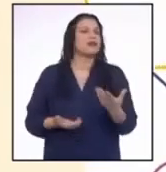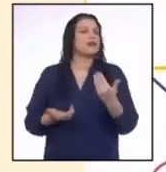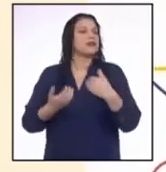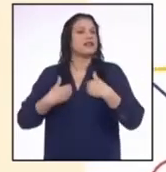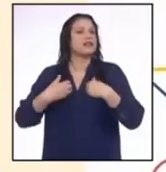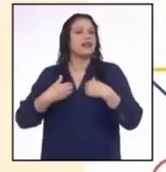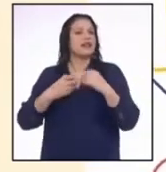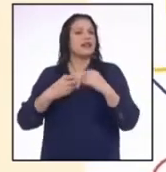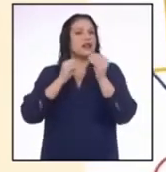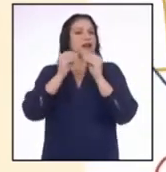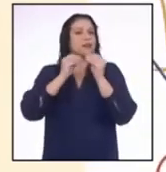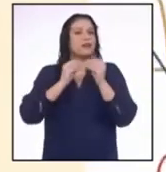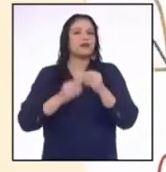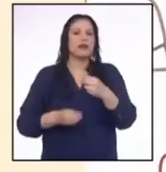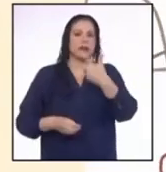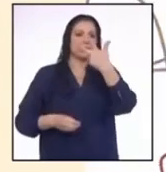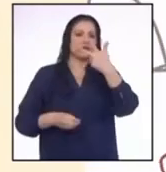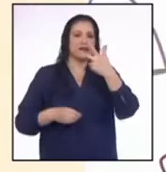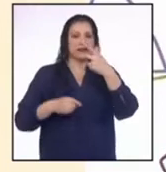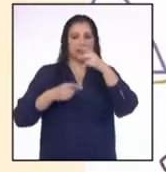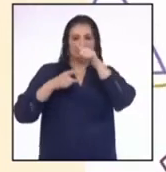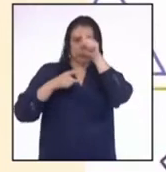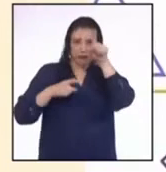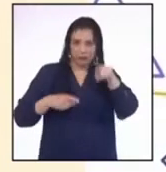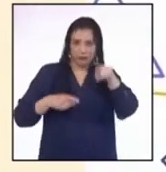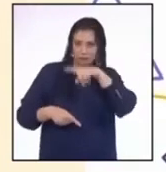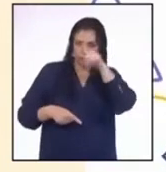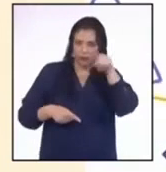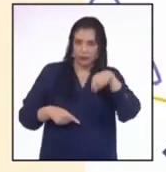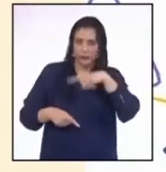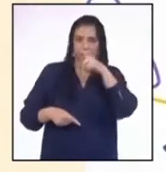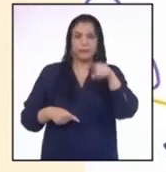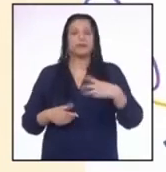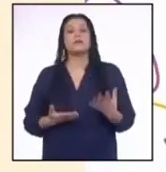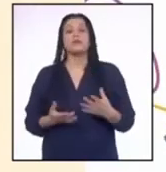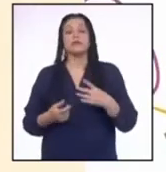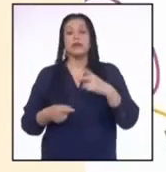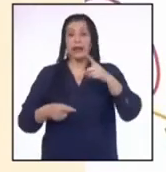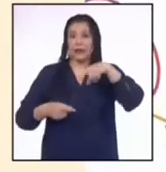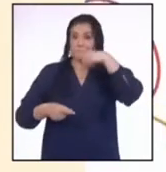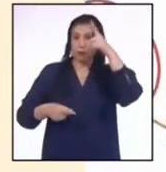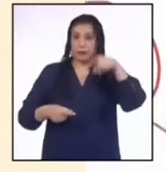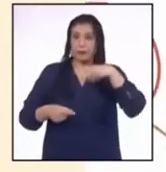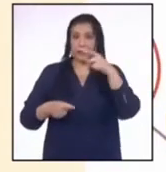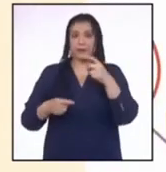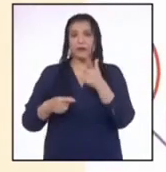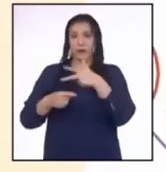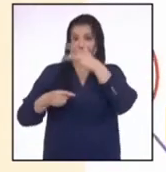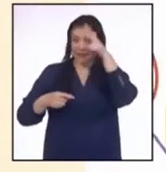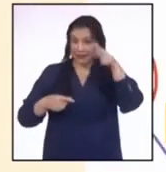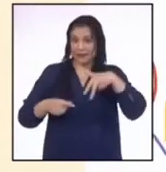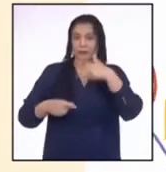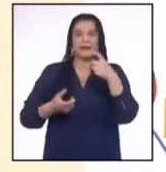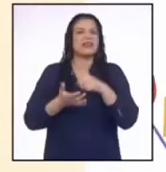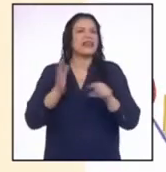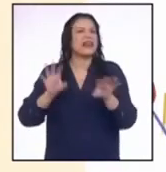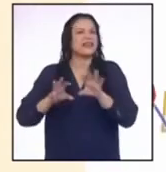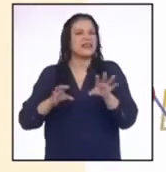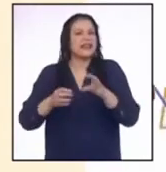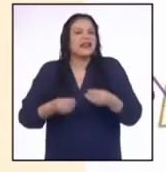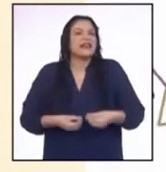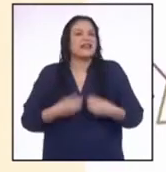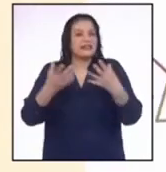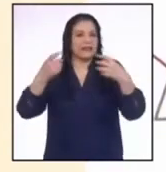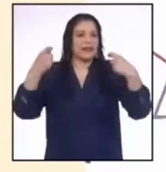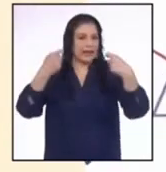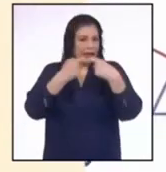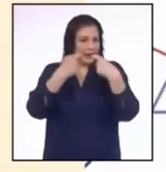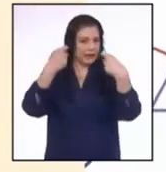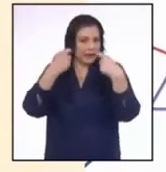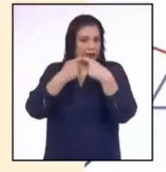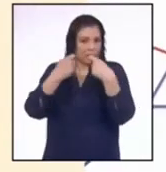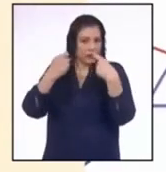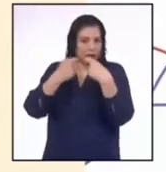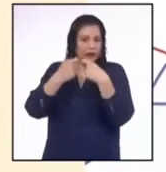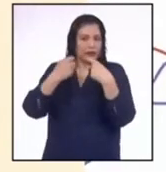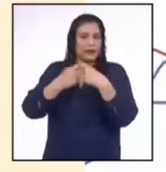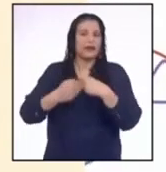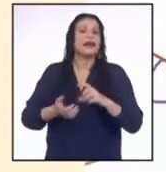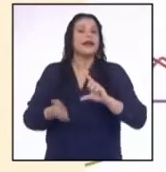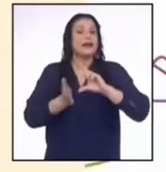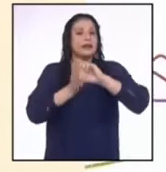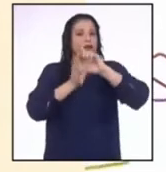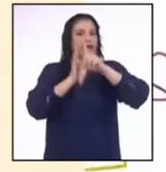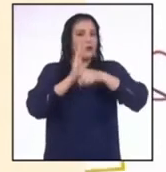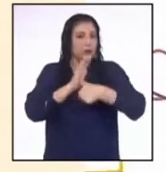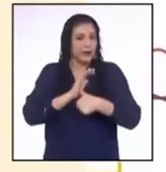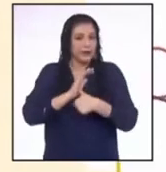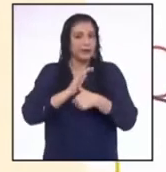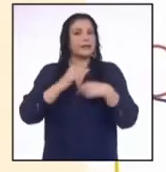por un generador y 3 aspas. Así es, el movimiento de las aspas hace que se genere la corriente eléctrica.